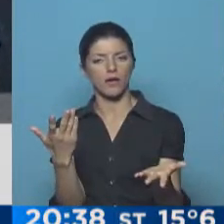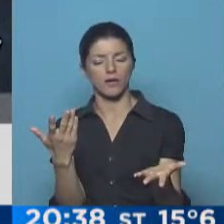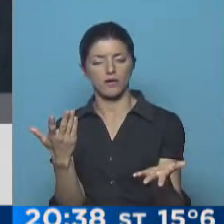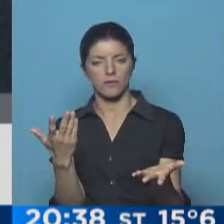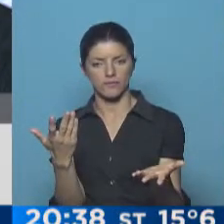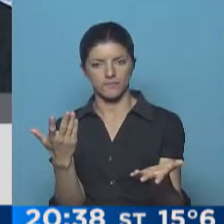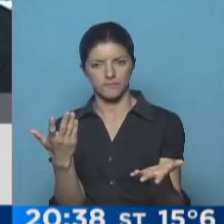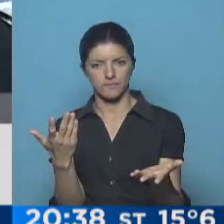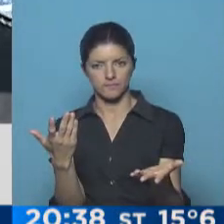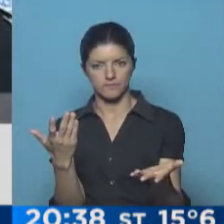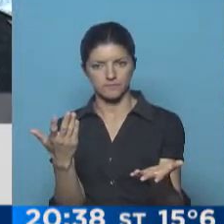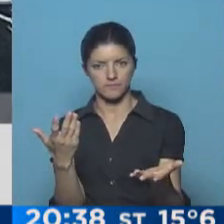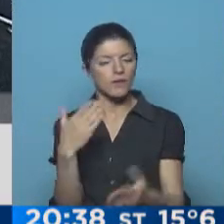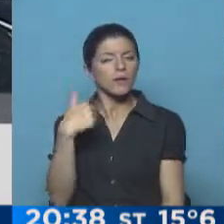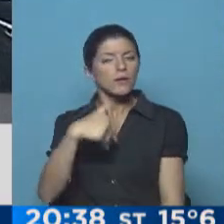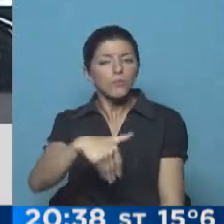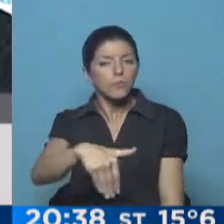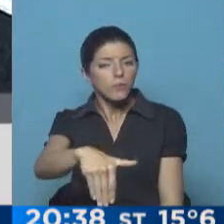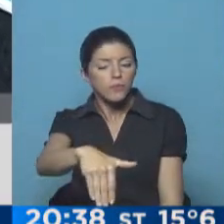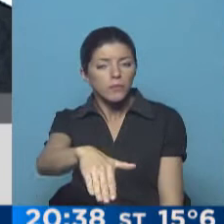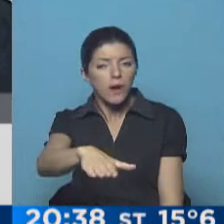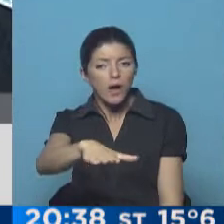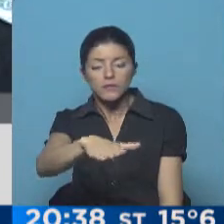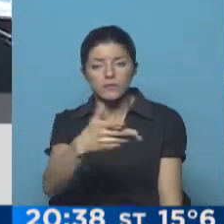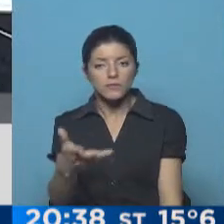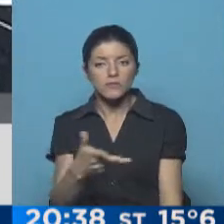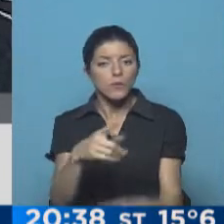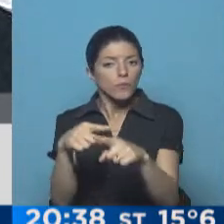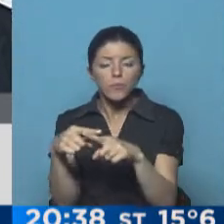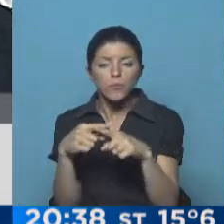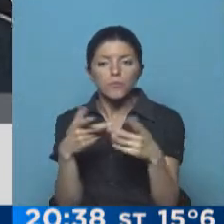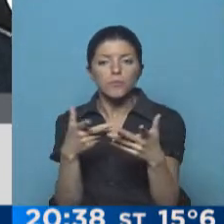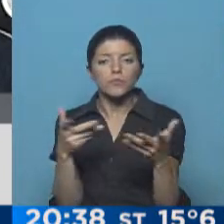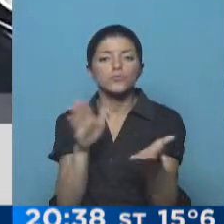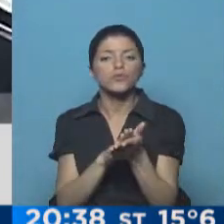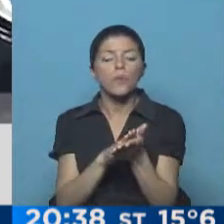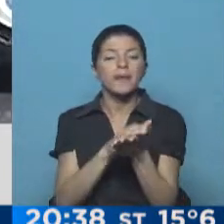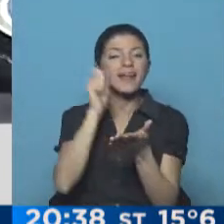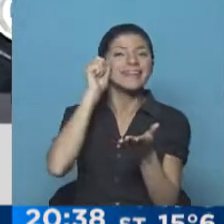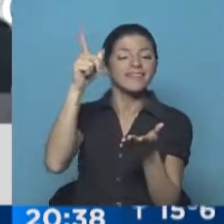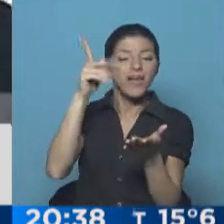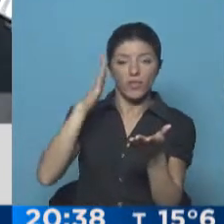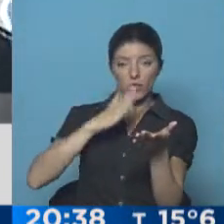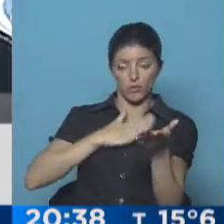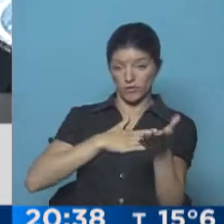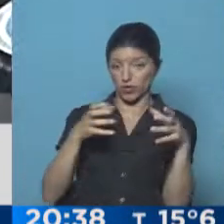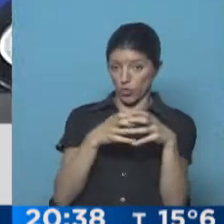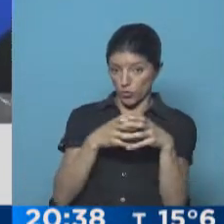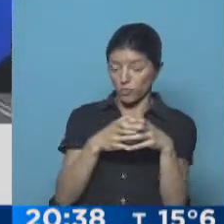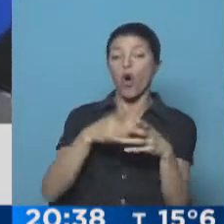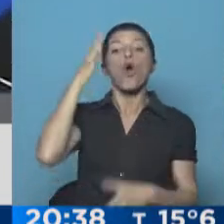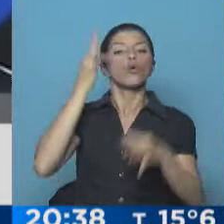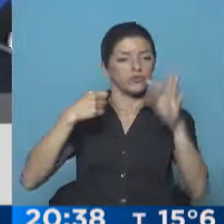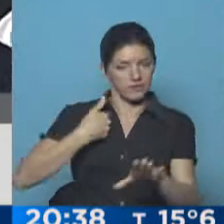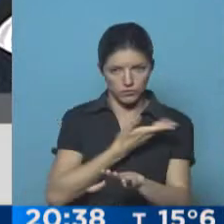vamos a una clara disputa de, en cuanto a las ideas que sostiene nuestro movimiento, justicia